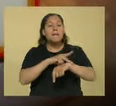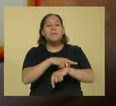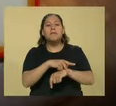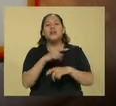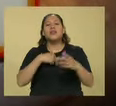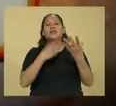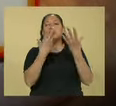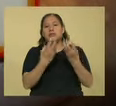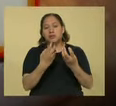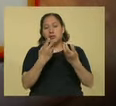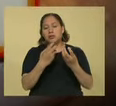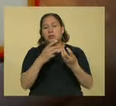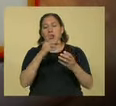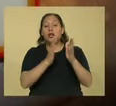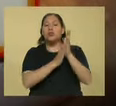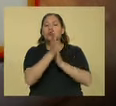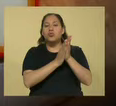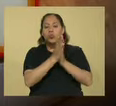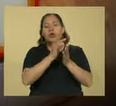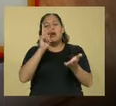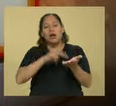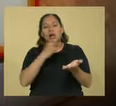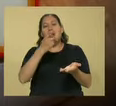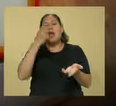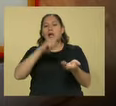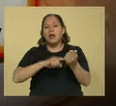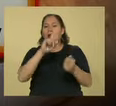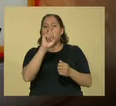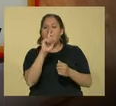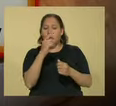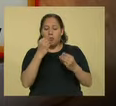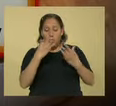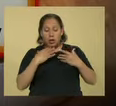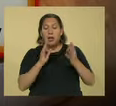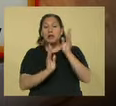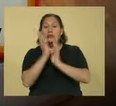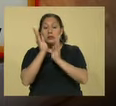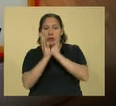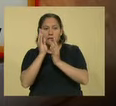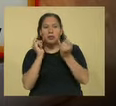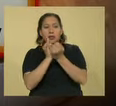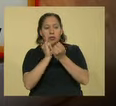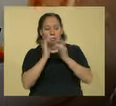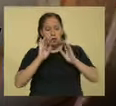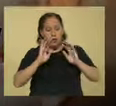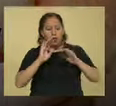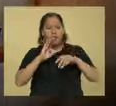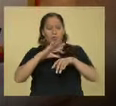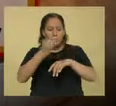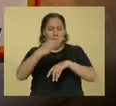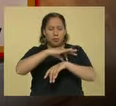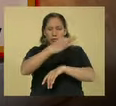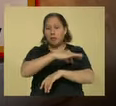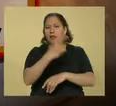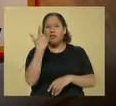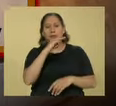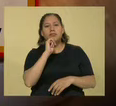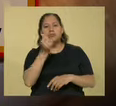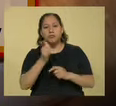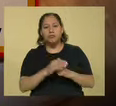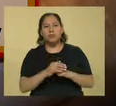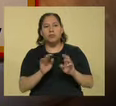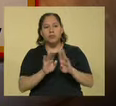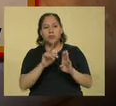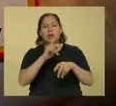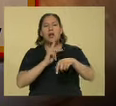deshidratada. Y por medio del chocolate se va a hidratar. Con la sábila vamos a calmar la descamación, o que vienen